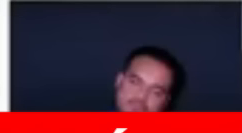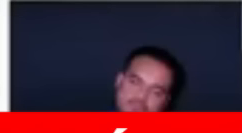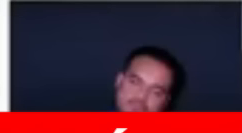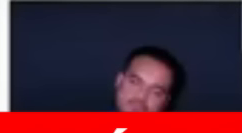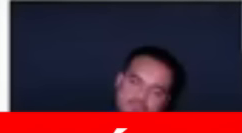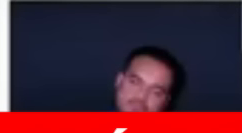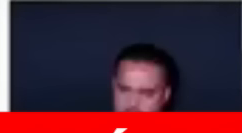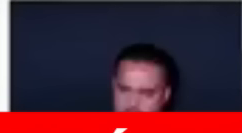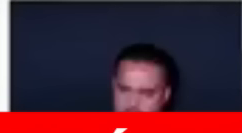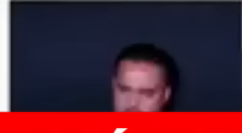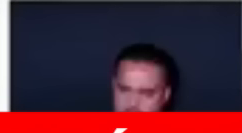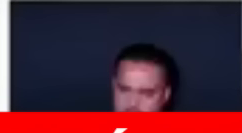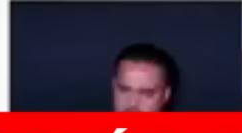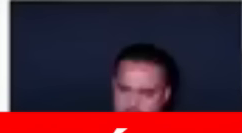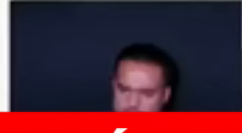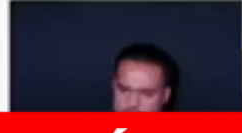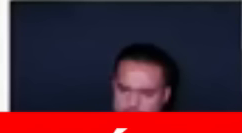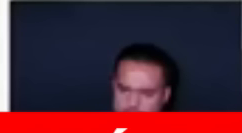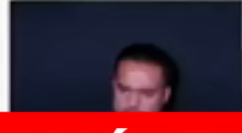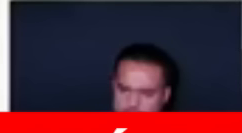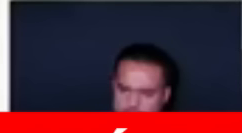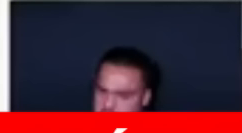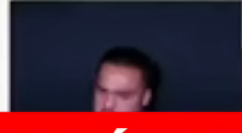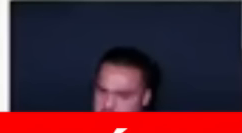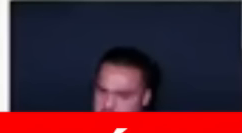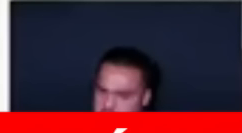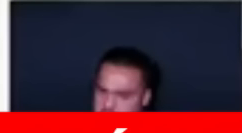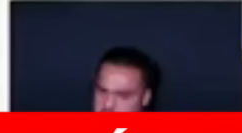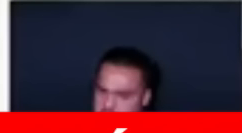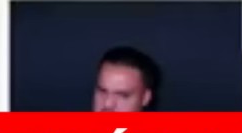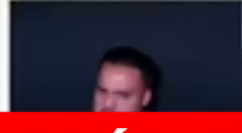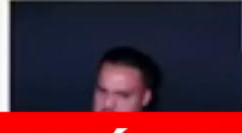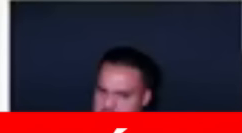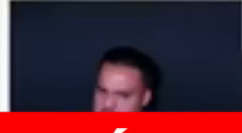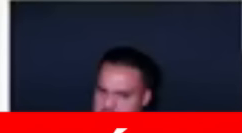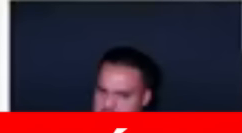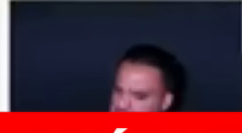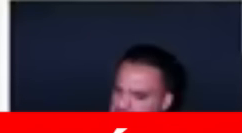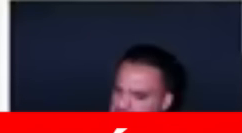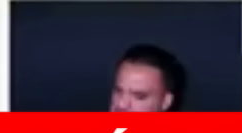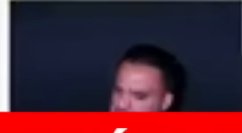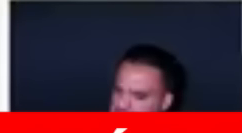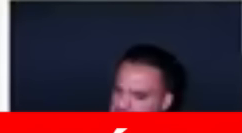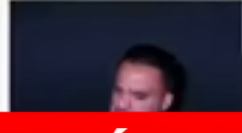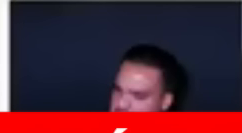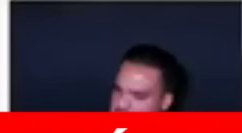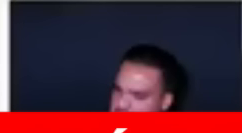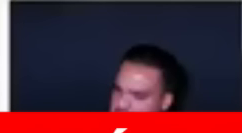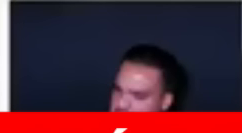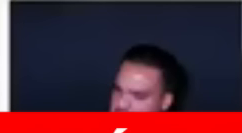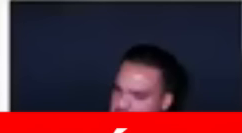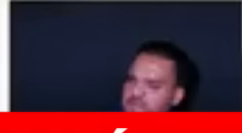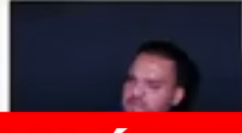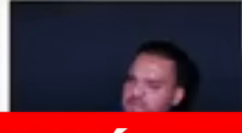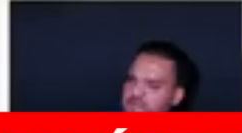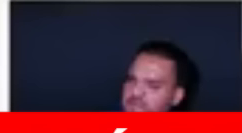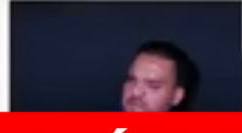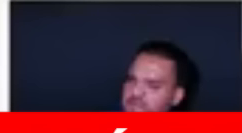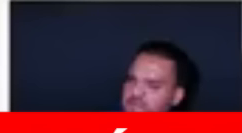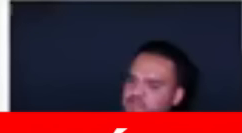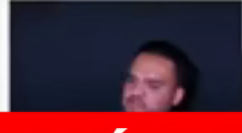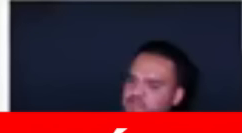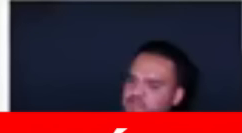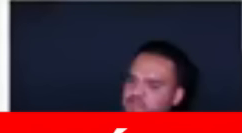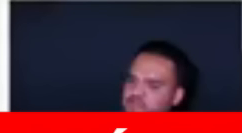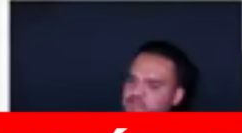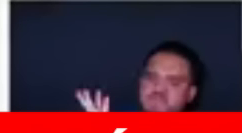Con la fuerza del Estado, con el derecho. La soberanía se defiende expulsando de